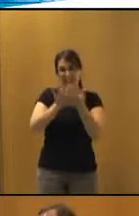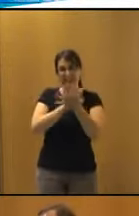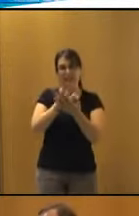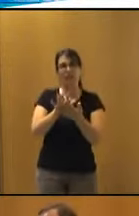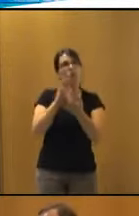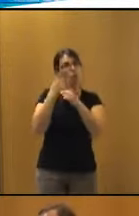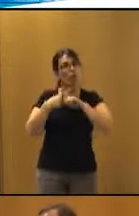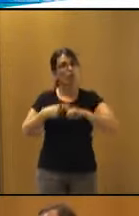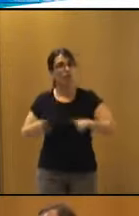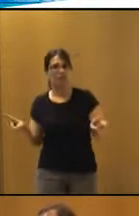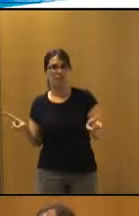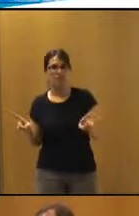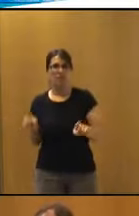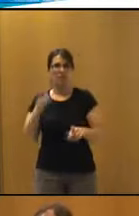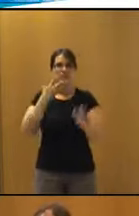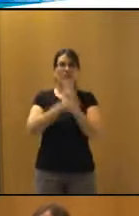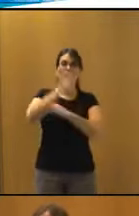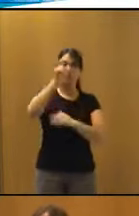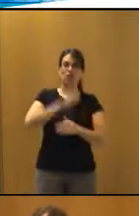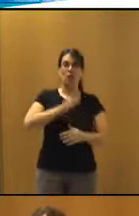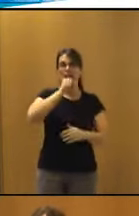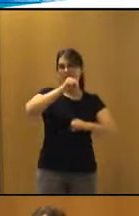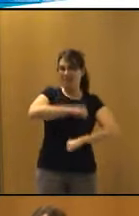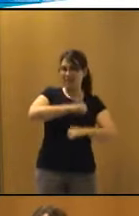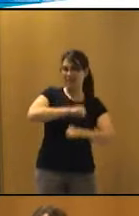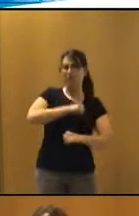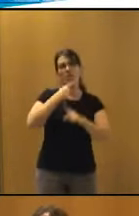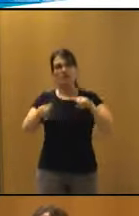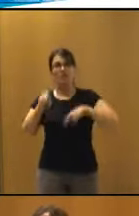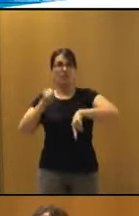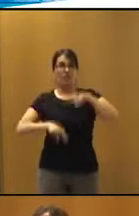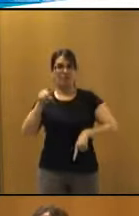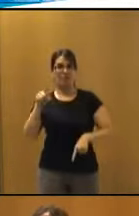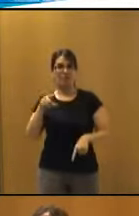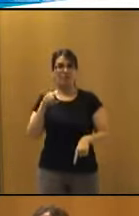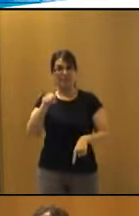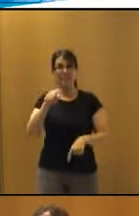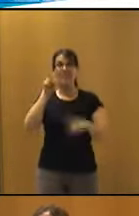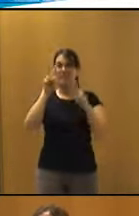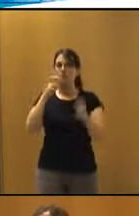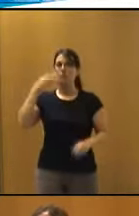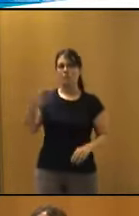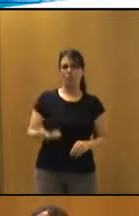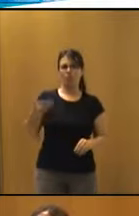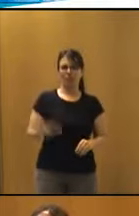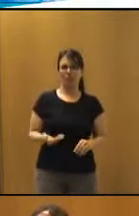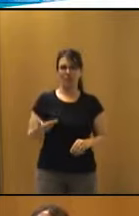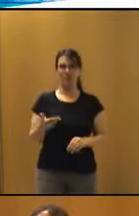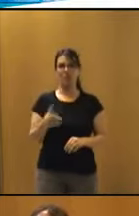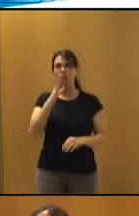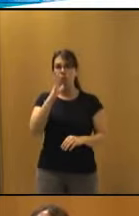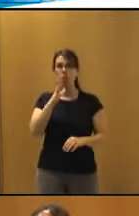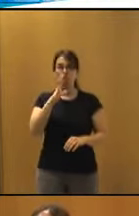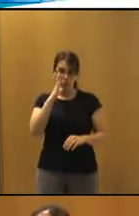diferente a lo que puede ser un tópico de lo que es una persona senior. Y lo tomamos muy en cuenta porque,